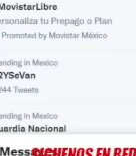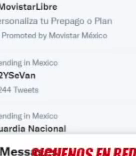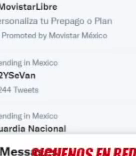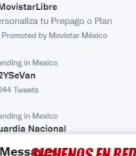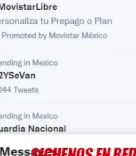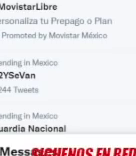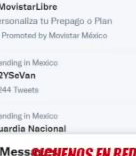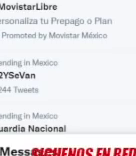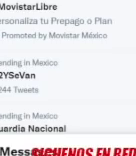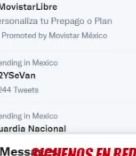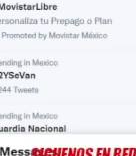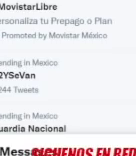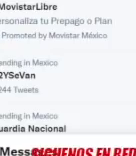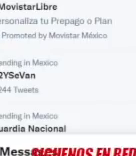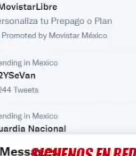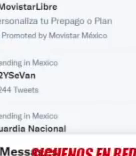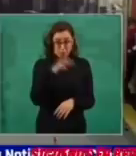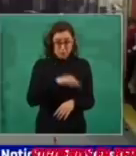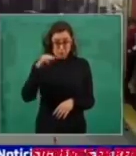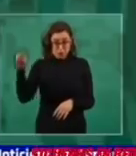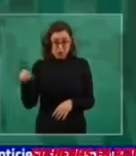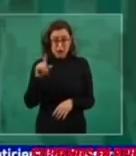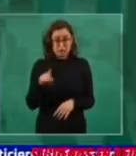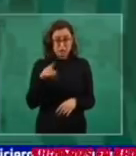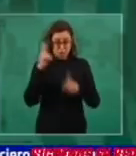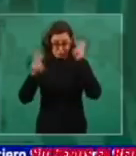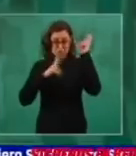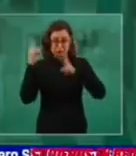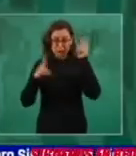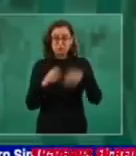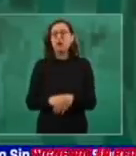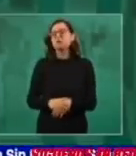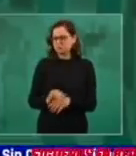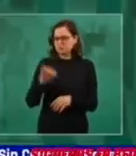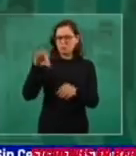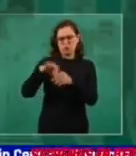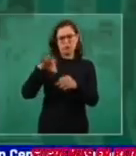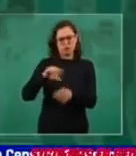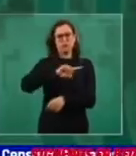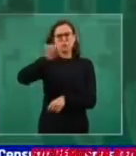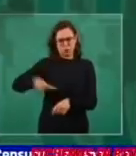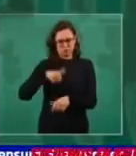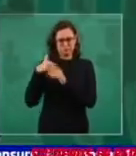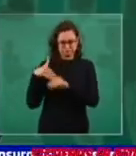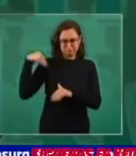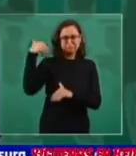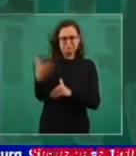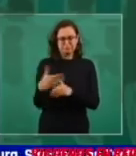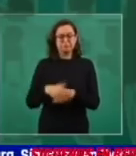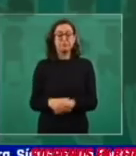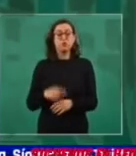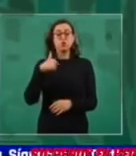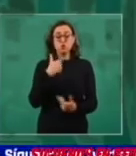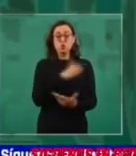town of Aguililla in the state of Michoacán. Y nada más que pasen los procesos electorales, he ido